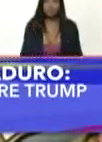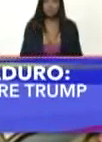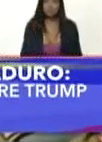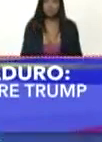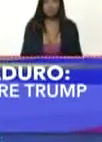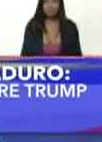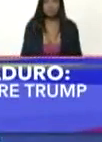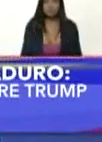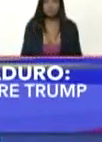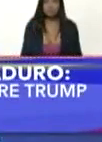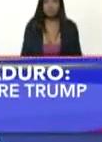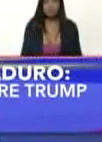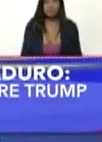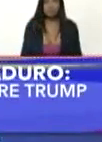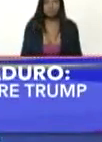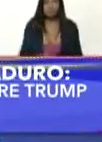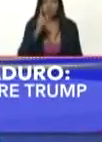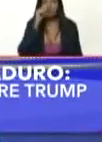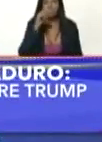Compañero César Trompis,